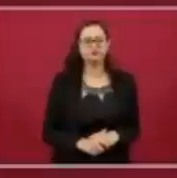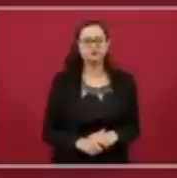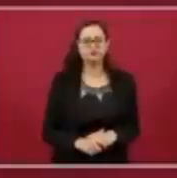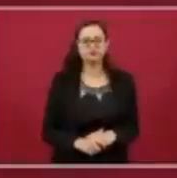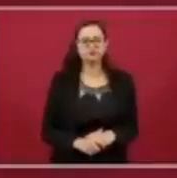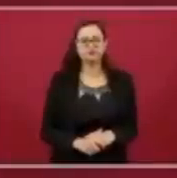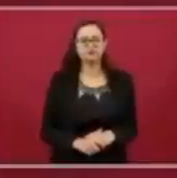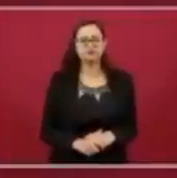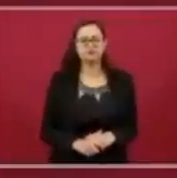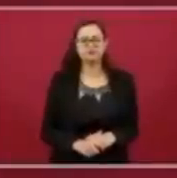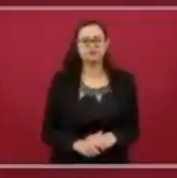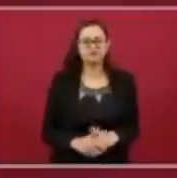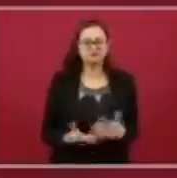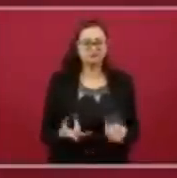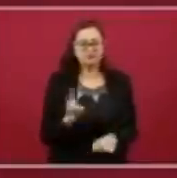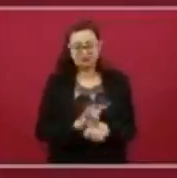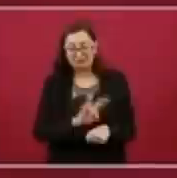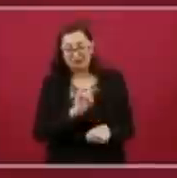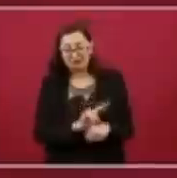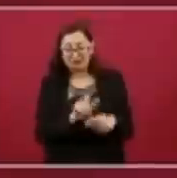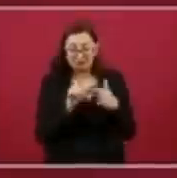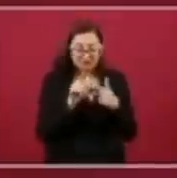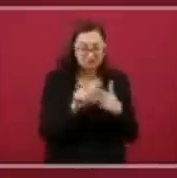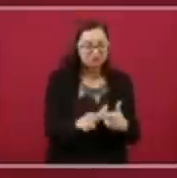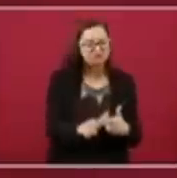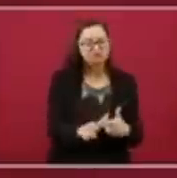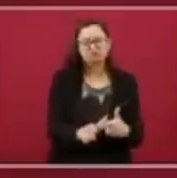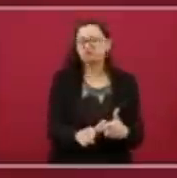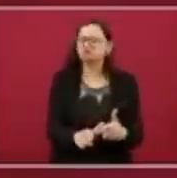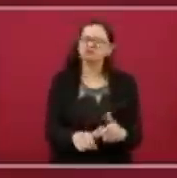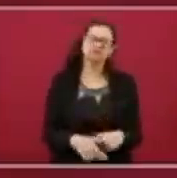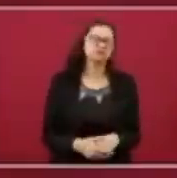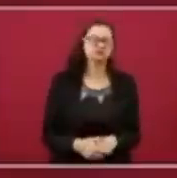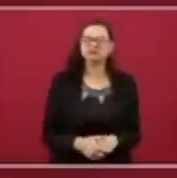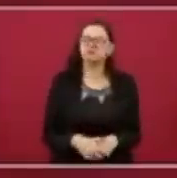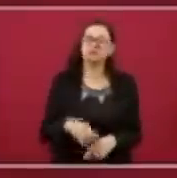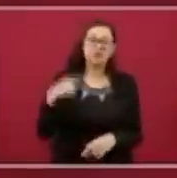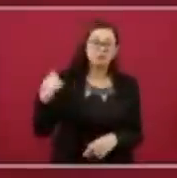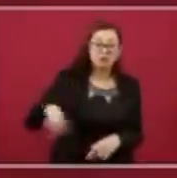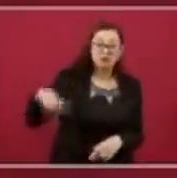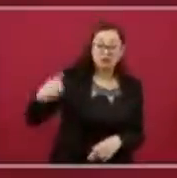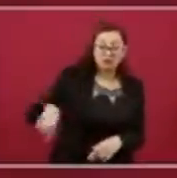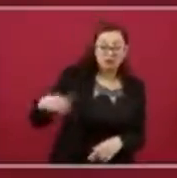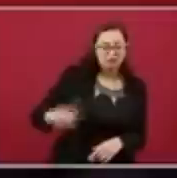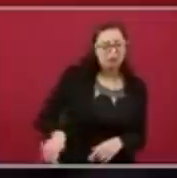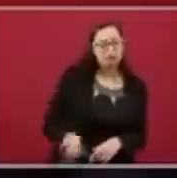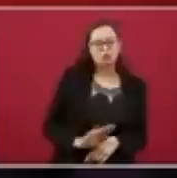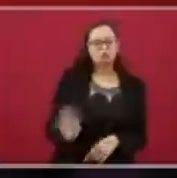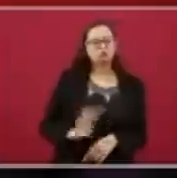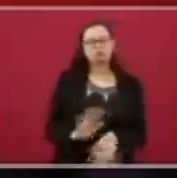con la simulación de siempre. Esto es un cambio